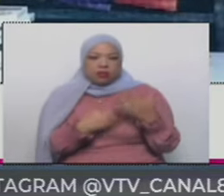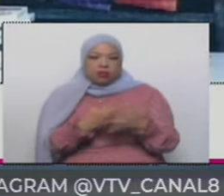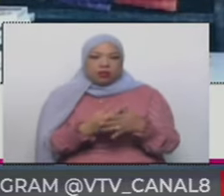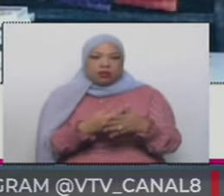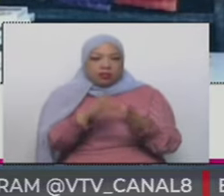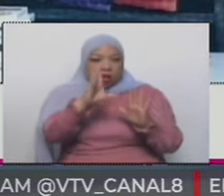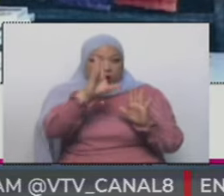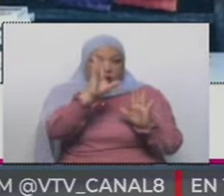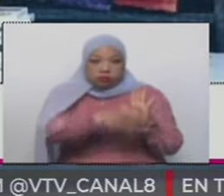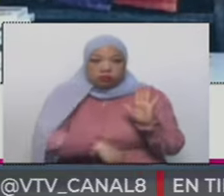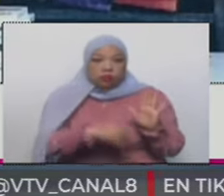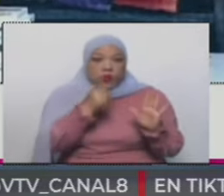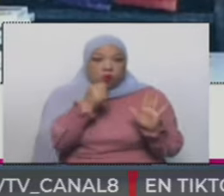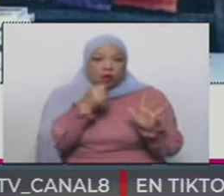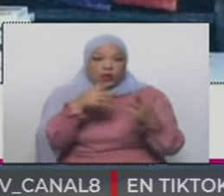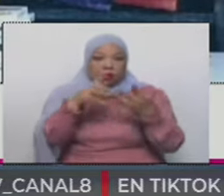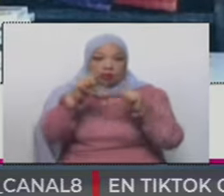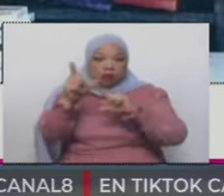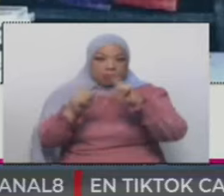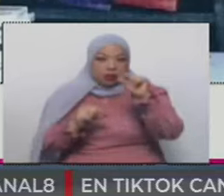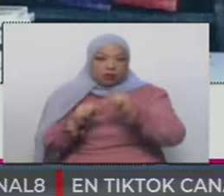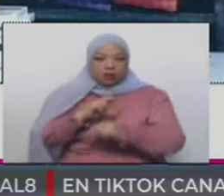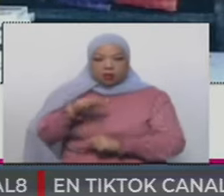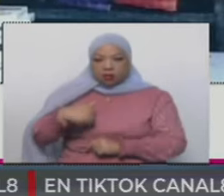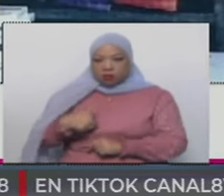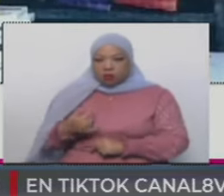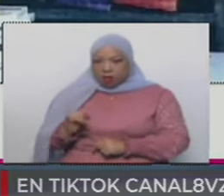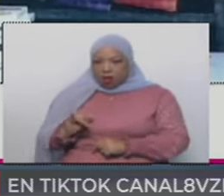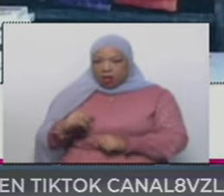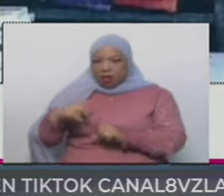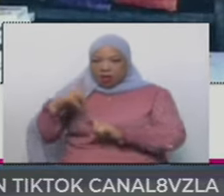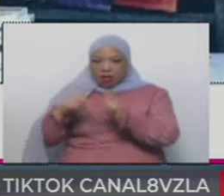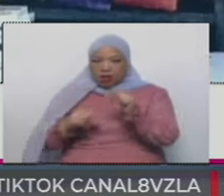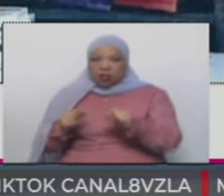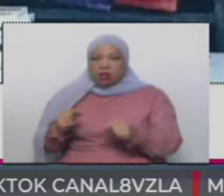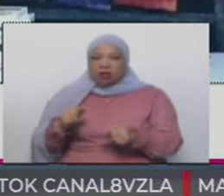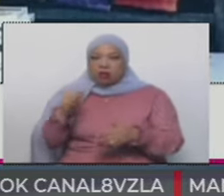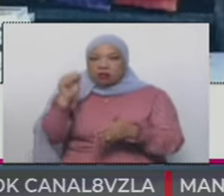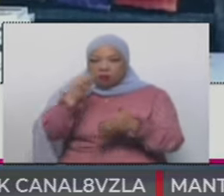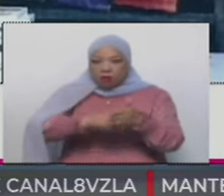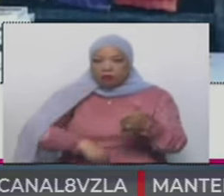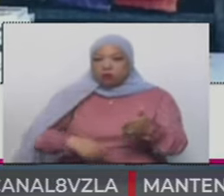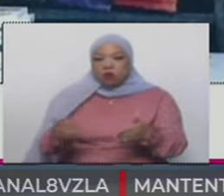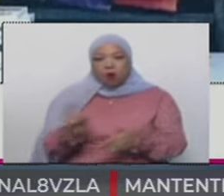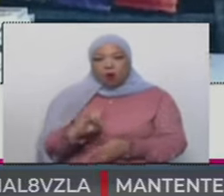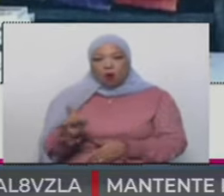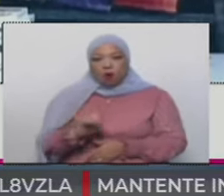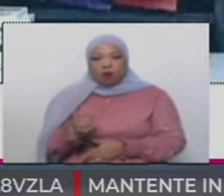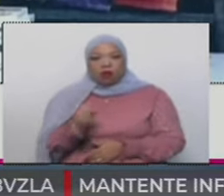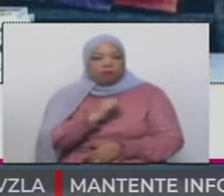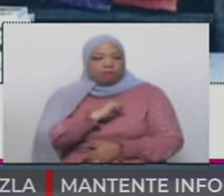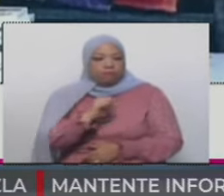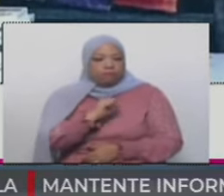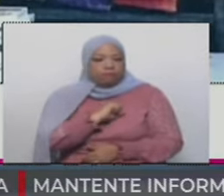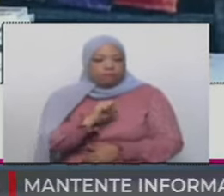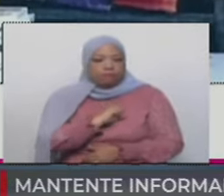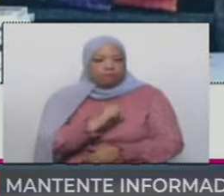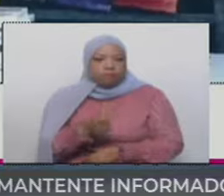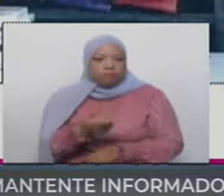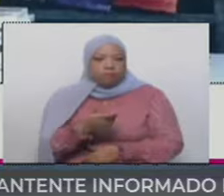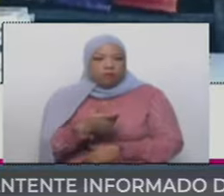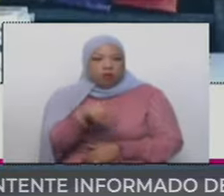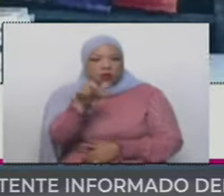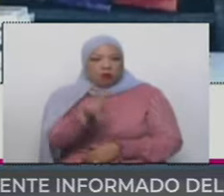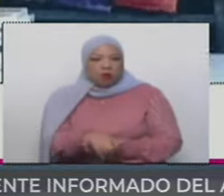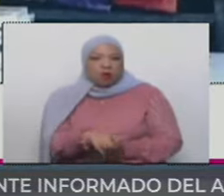estrella. A la nuestra sí le quitan estrella. Bandido, cobarde.